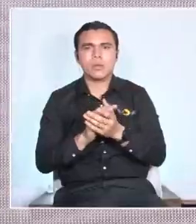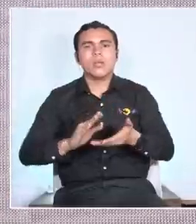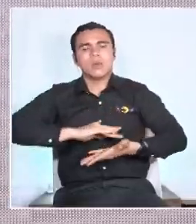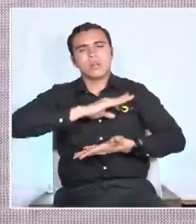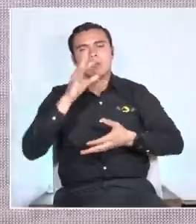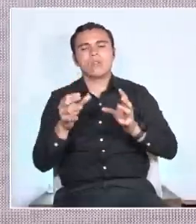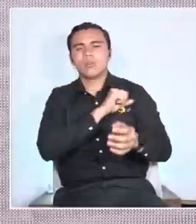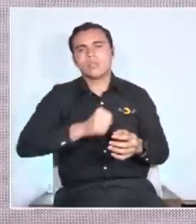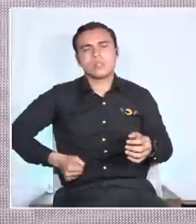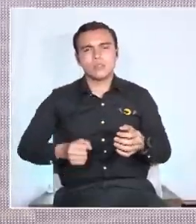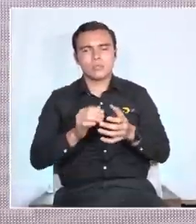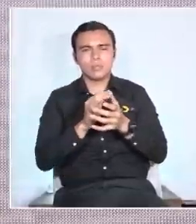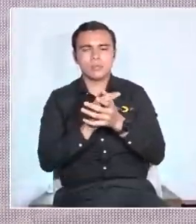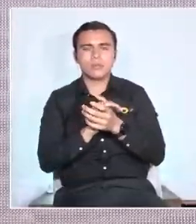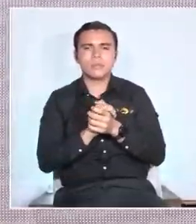Gloria al Señor, aleluya.